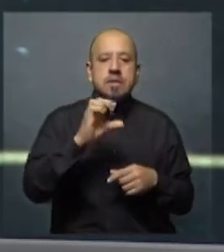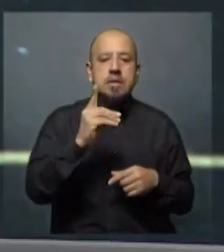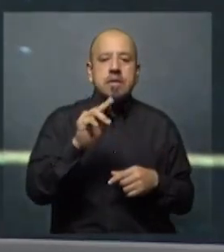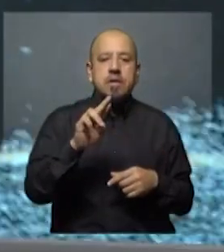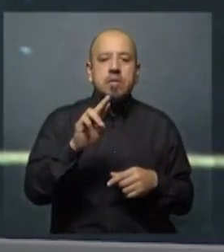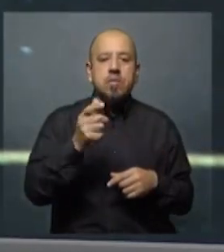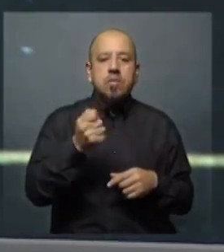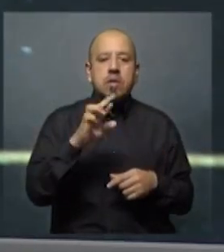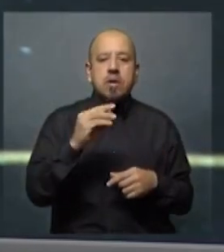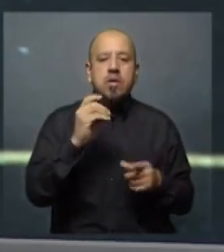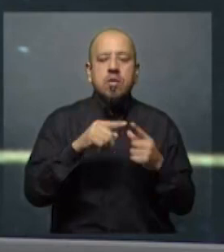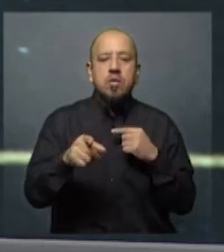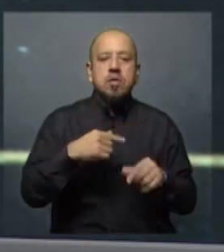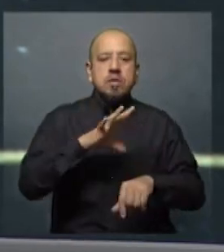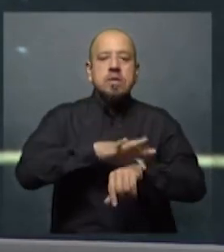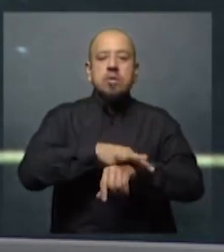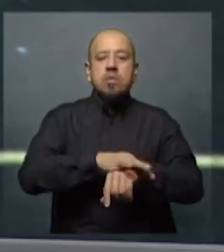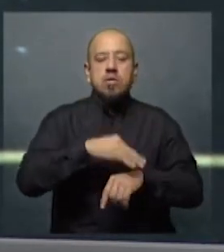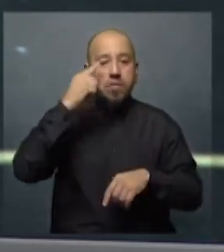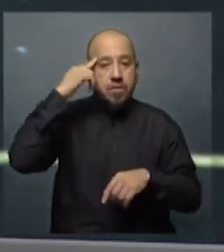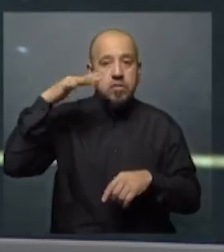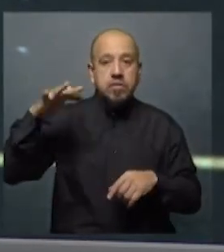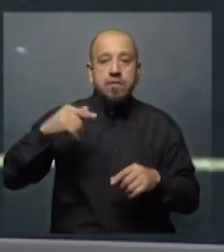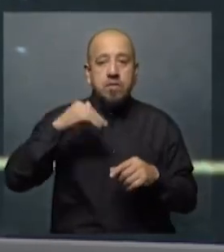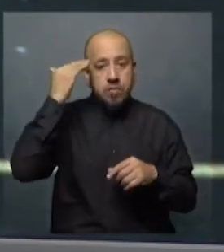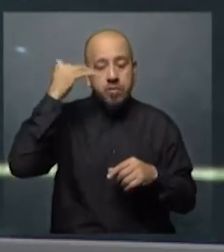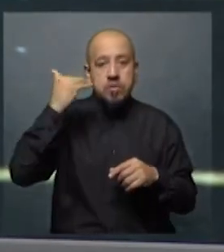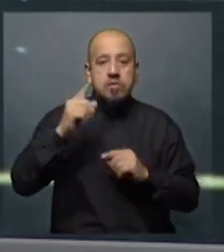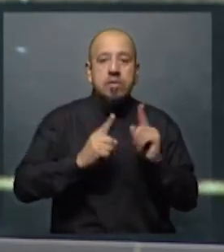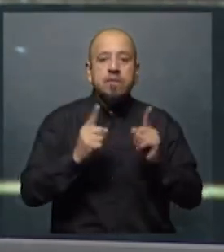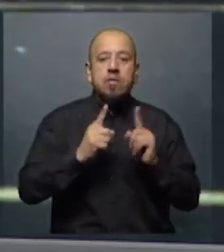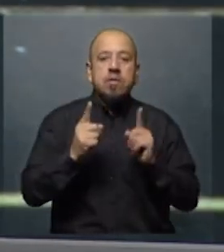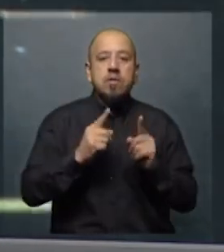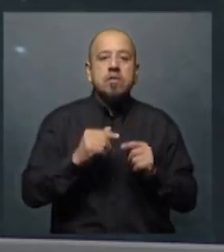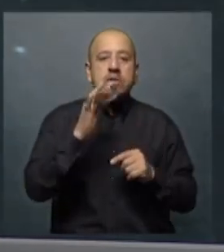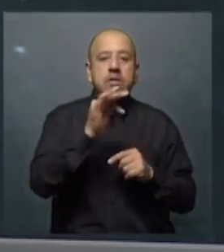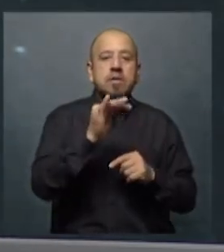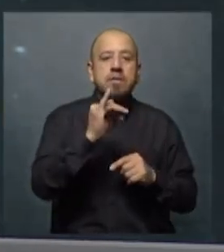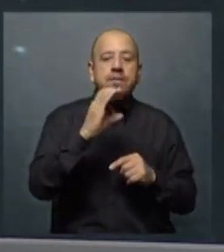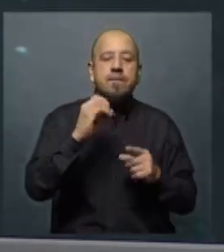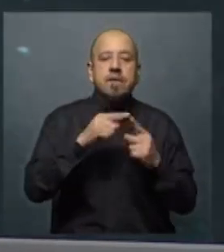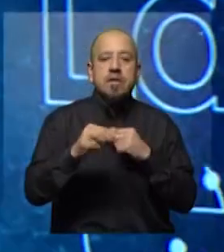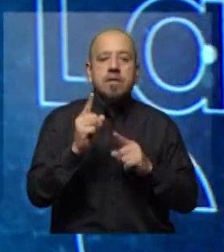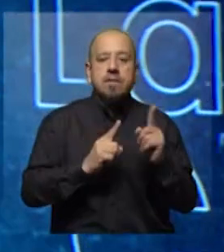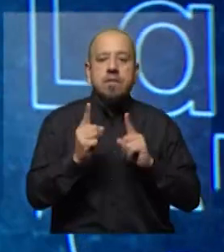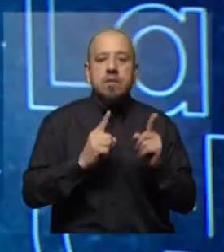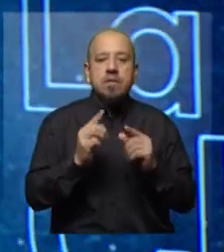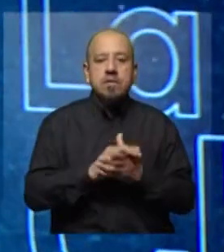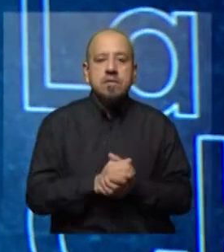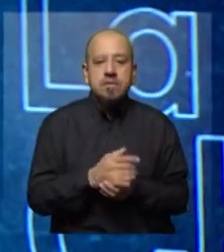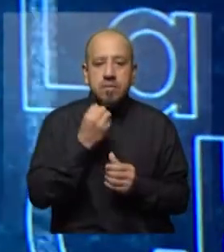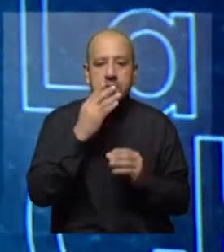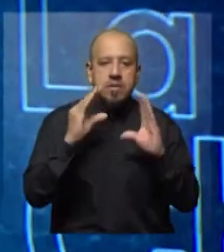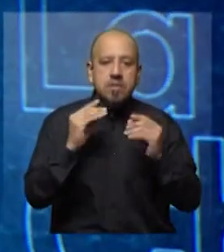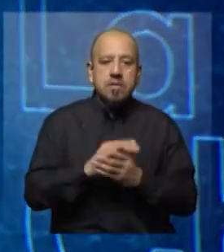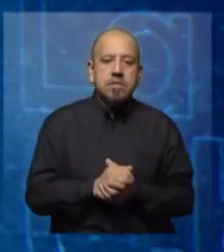Álvarez federación quienes antropólogo filósofo y docente de la facultad de información y comunicación de la Universidad de la República buenas noches